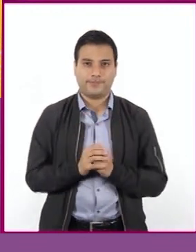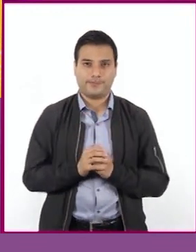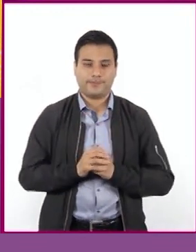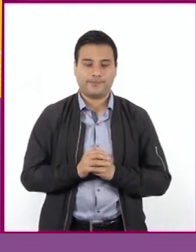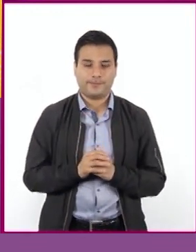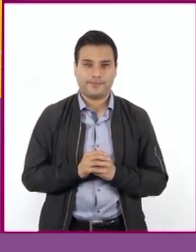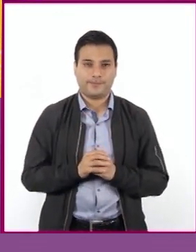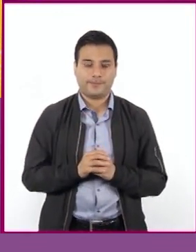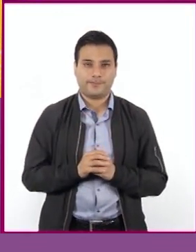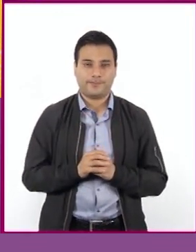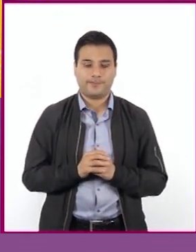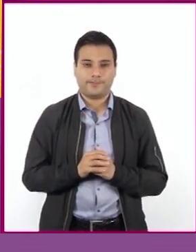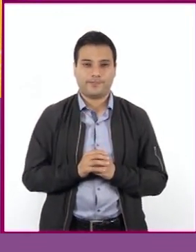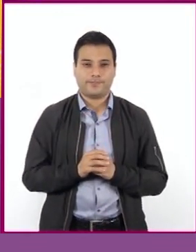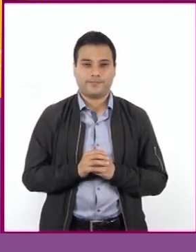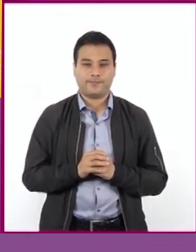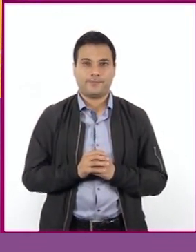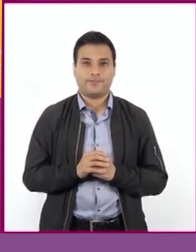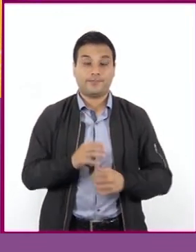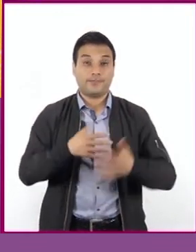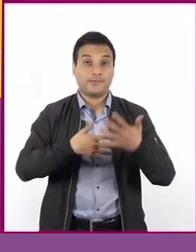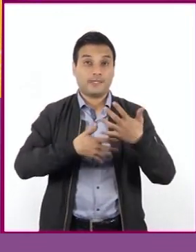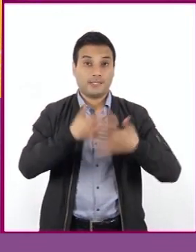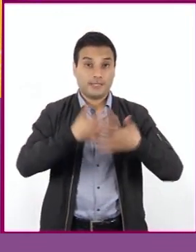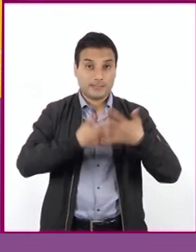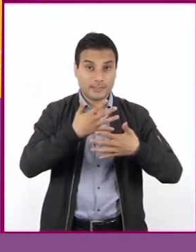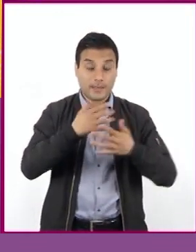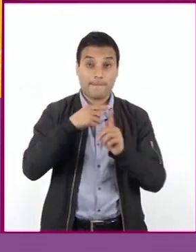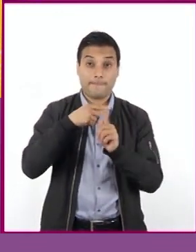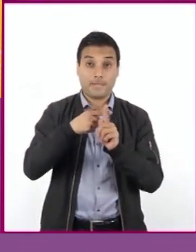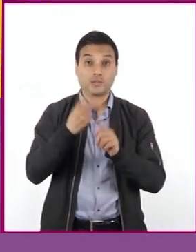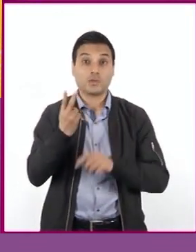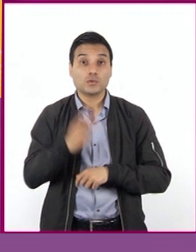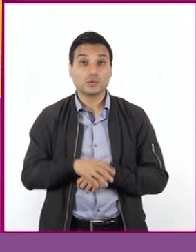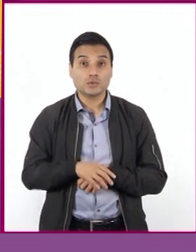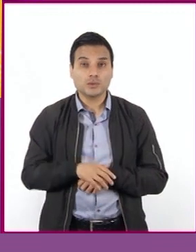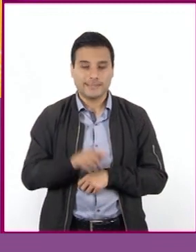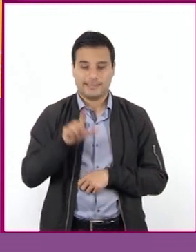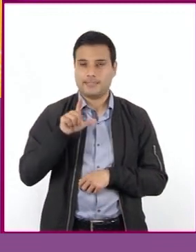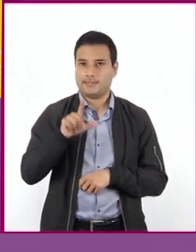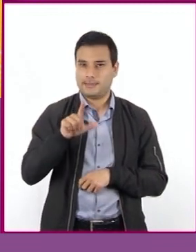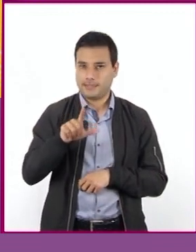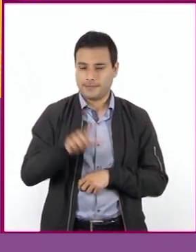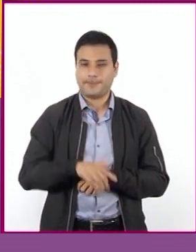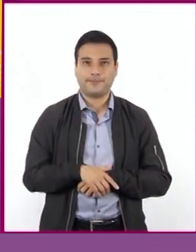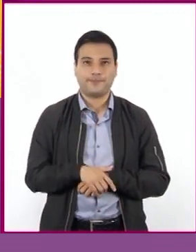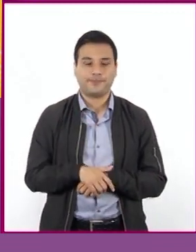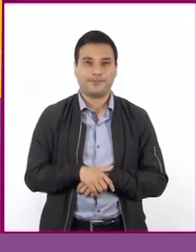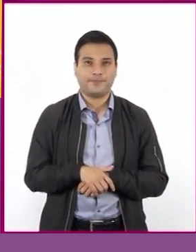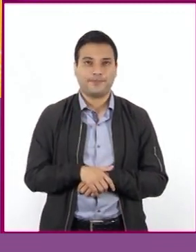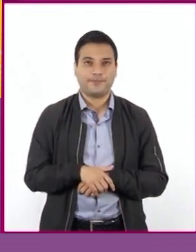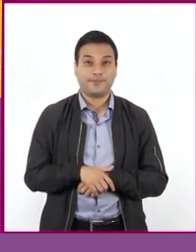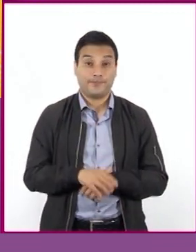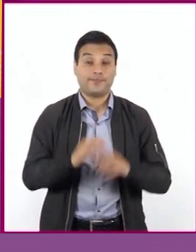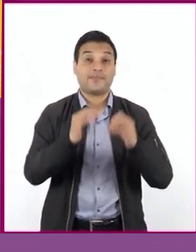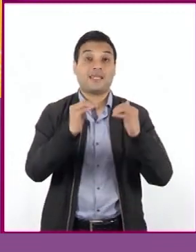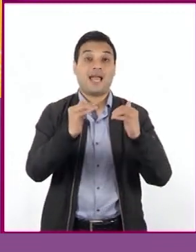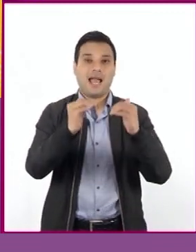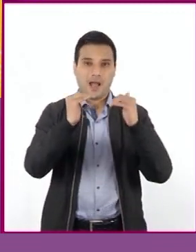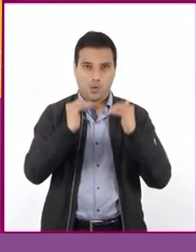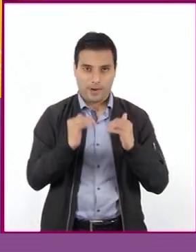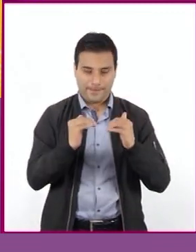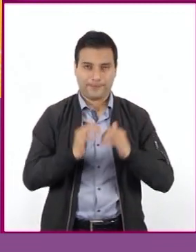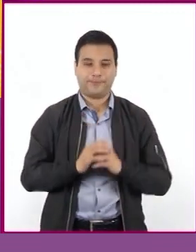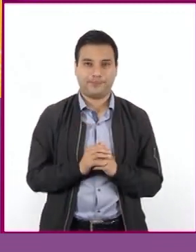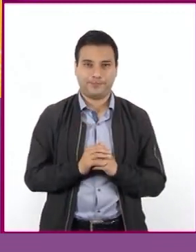segundo miembro de la igualdad. 15 más 2 igual a 17. Ahora